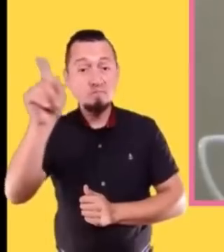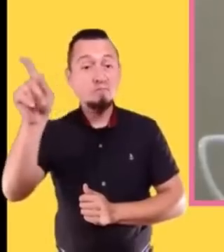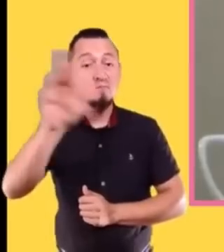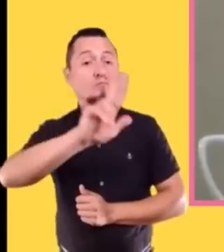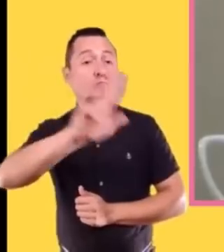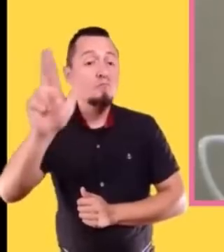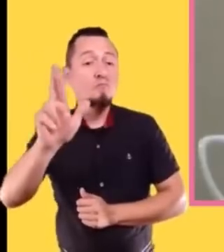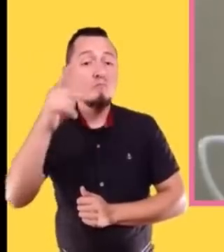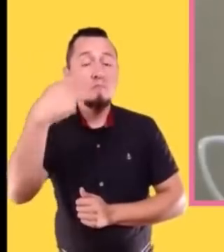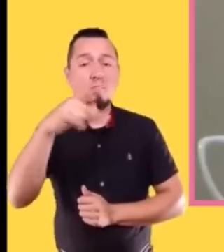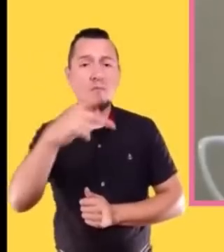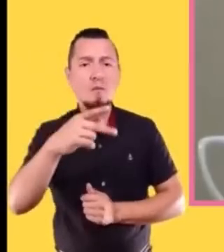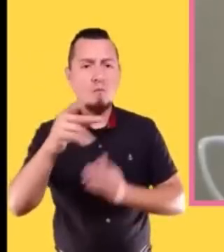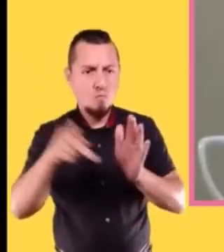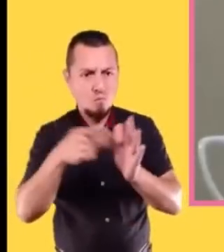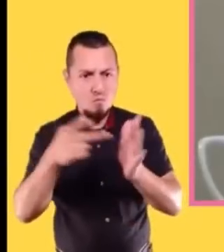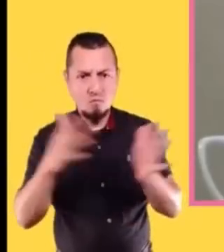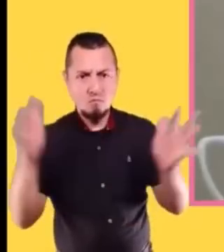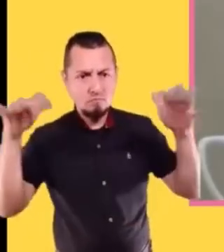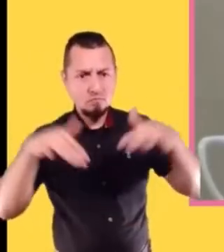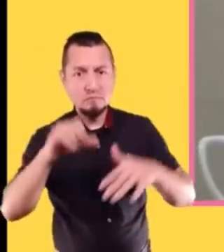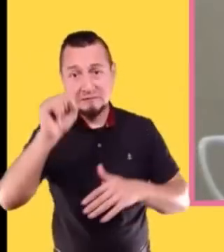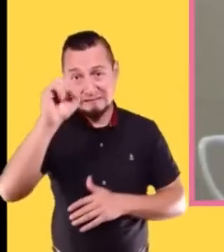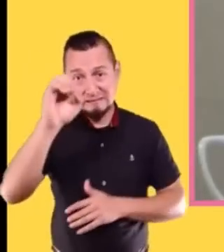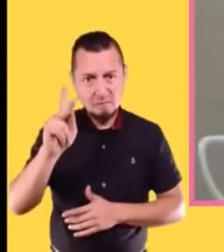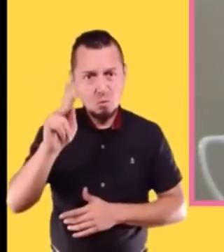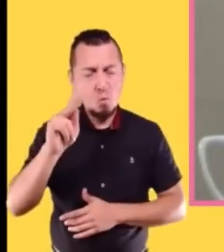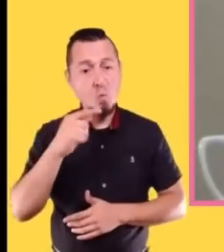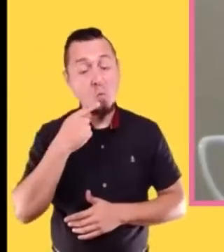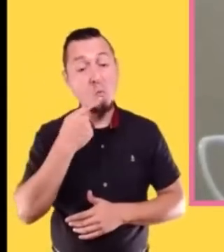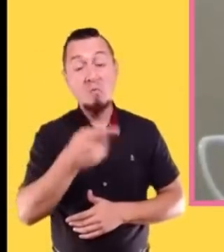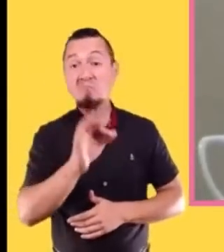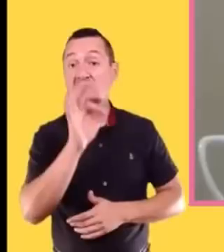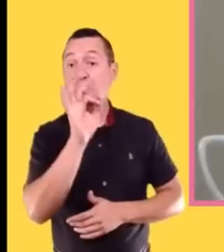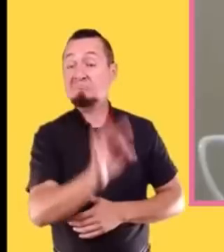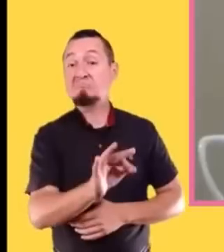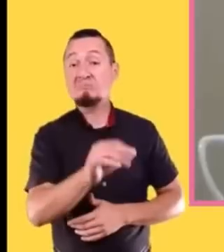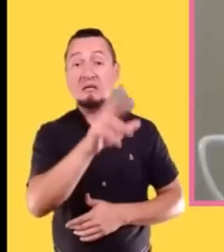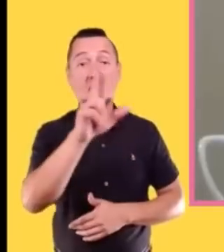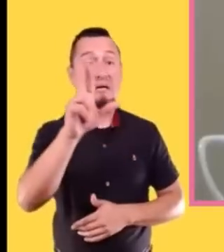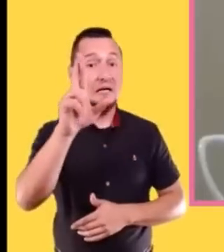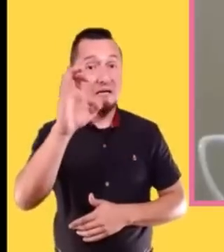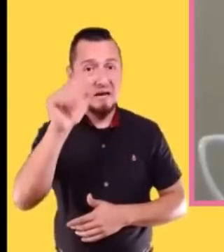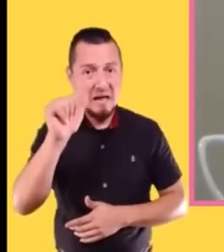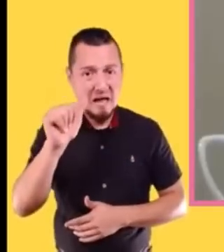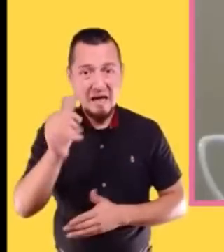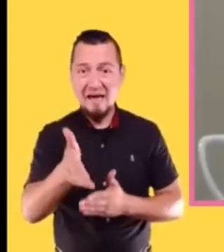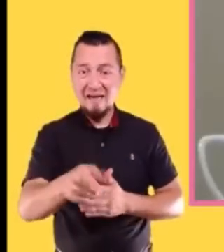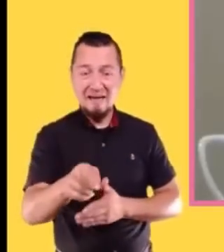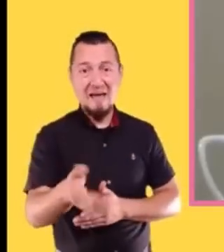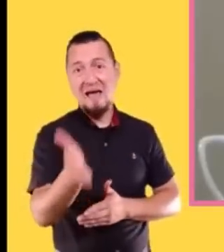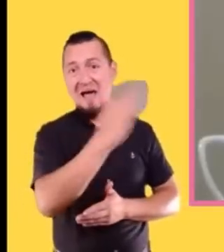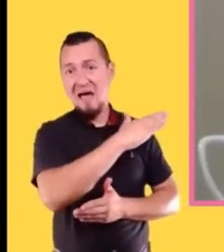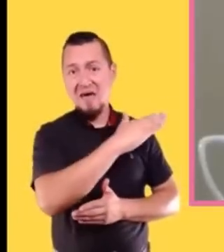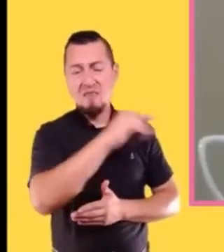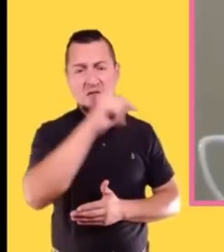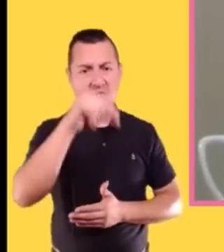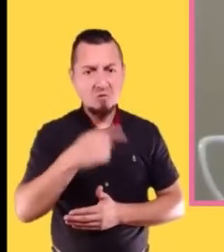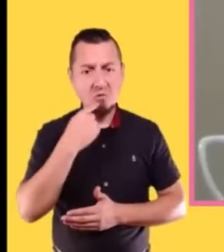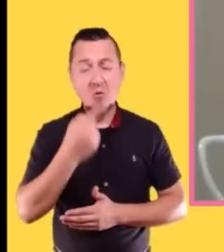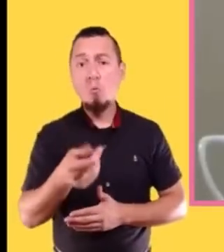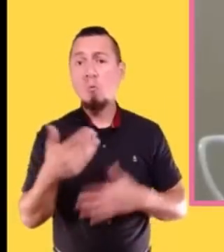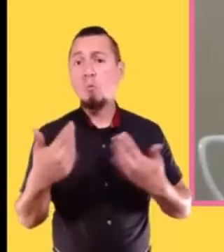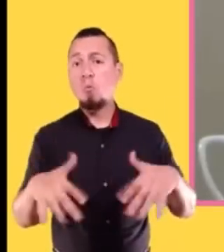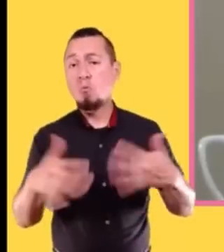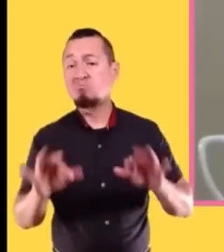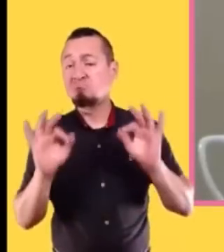muchas reuniones con la actual secretaria y la anterior secretaria de Educación. Se ha reconocido el proyecto